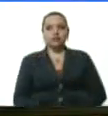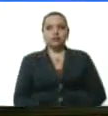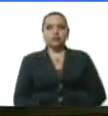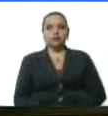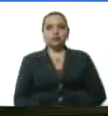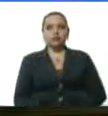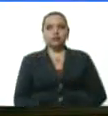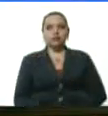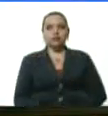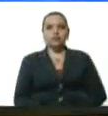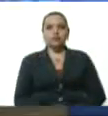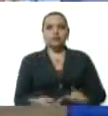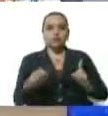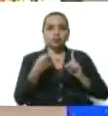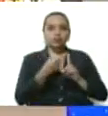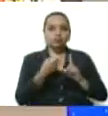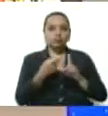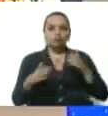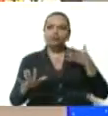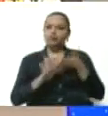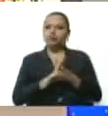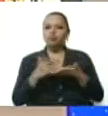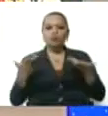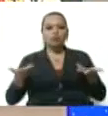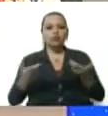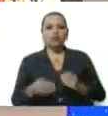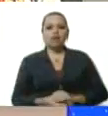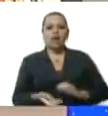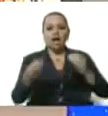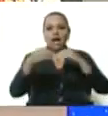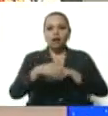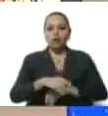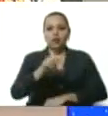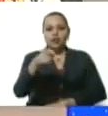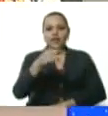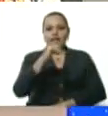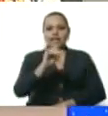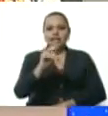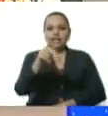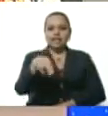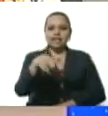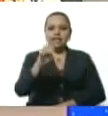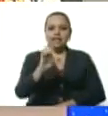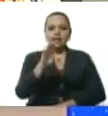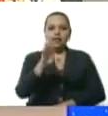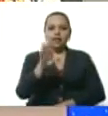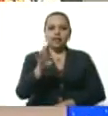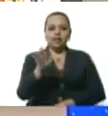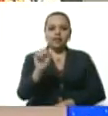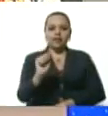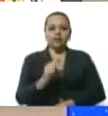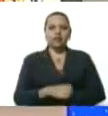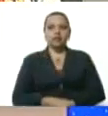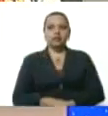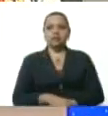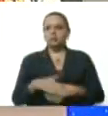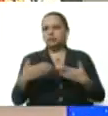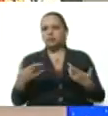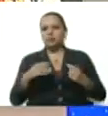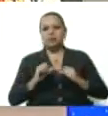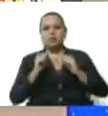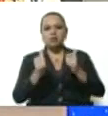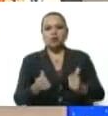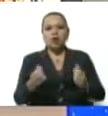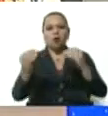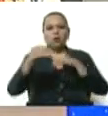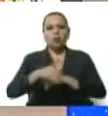procurador. El primero de ellos tiene que ver con el Acuerdo de Ginebra y la aplicación del Acuerdo de Ginebra. ¿Para qué surge el Acuerdo de